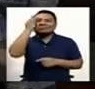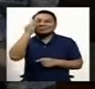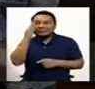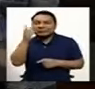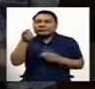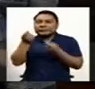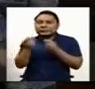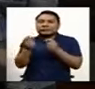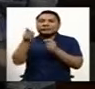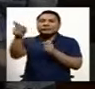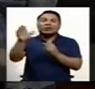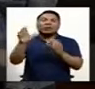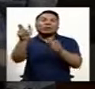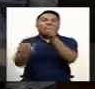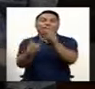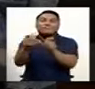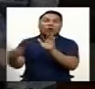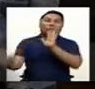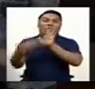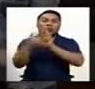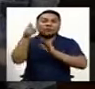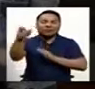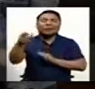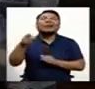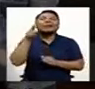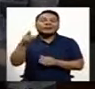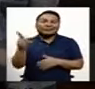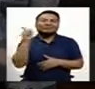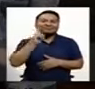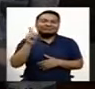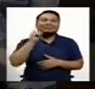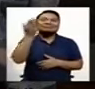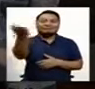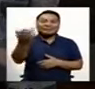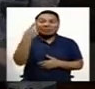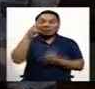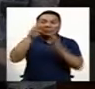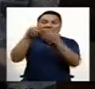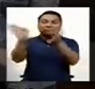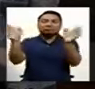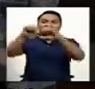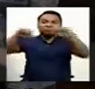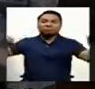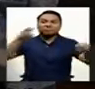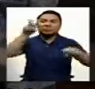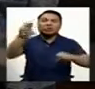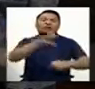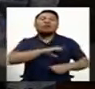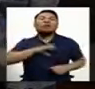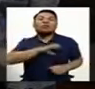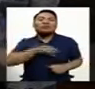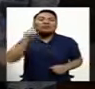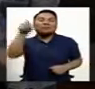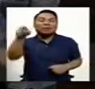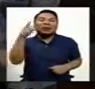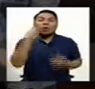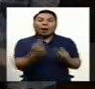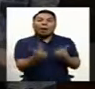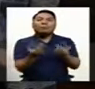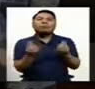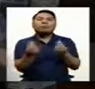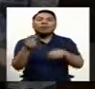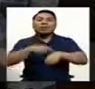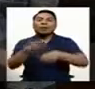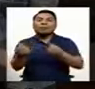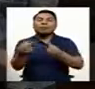nuestros opositores quedan desenmascaradas por su comportamiento apresurado